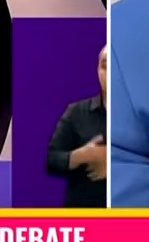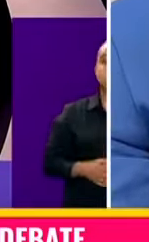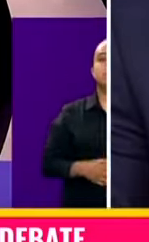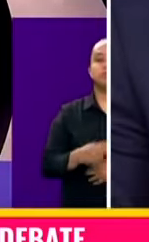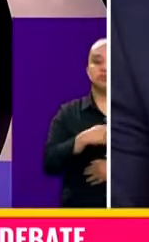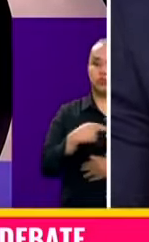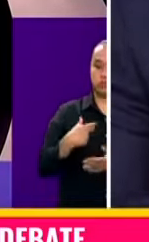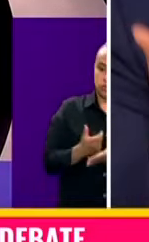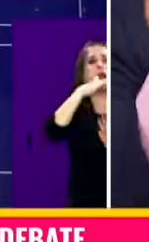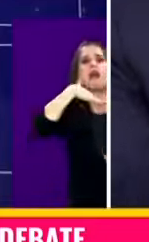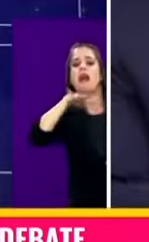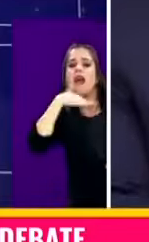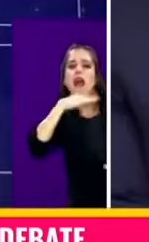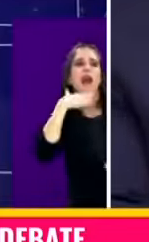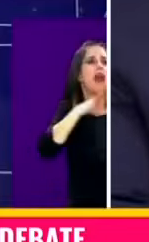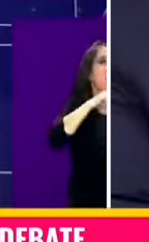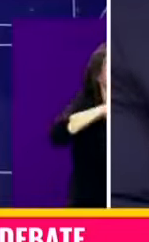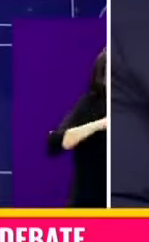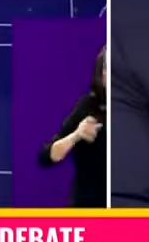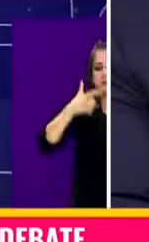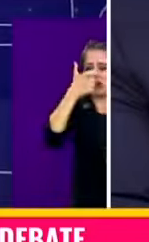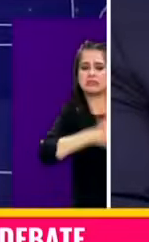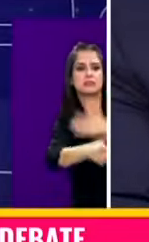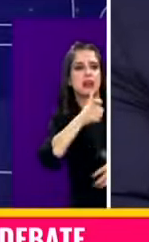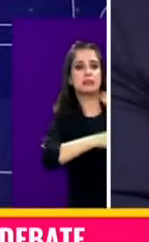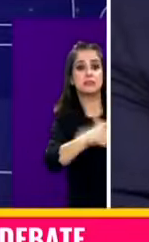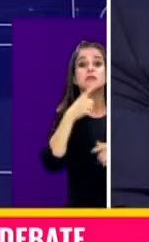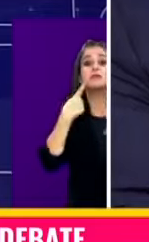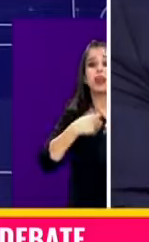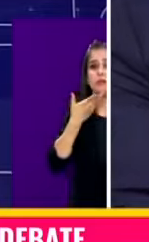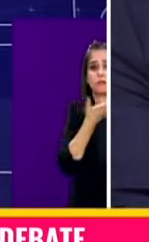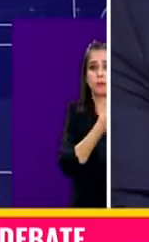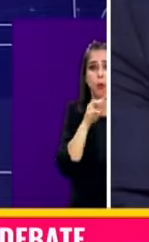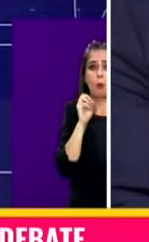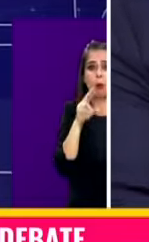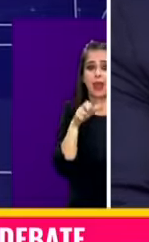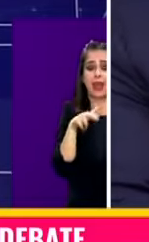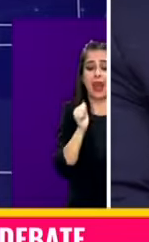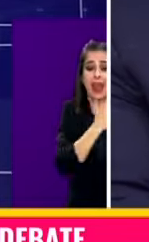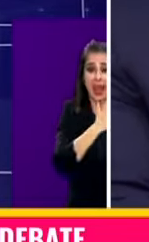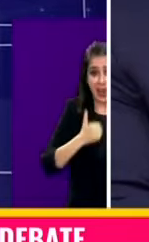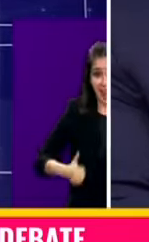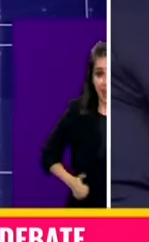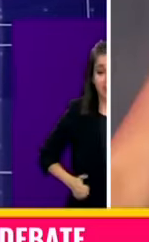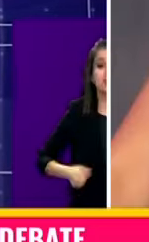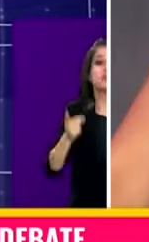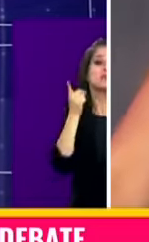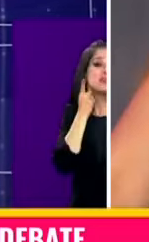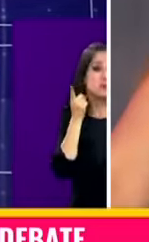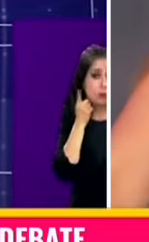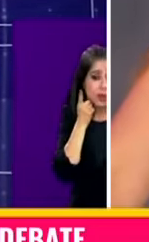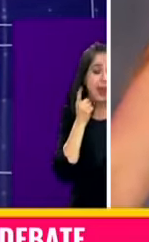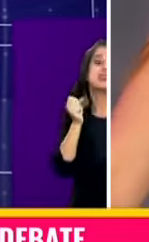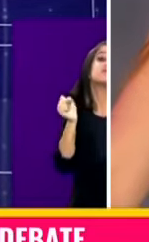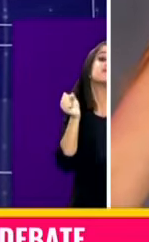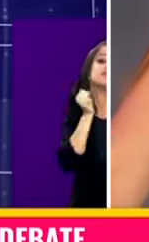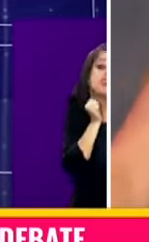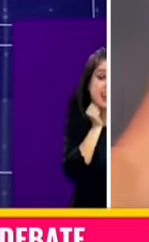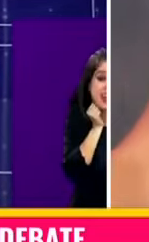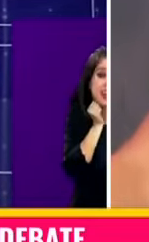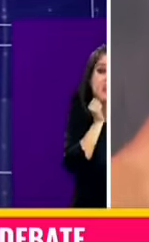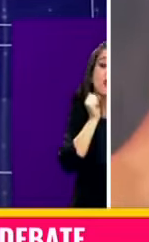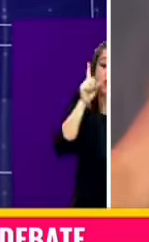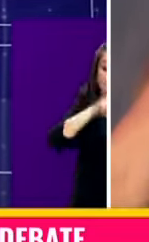gustaría tener en esta ciudad? O si tuvieron la oportunidad de ver los debates, ¿con qué se quedan? ¿Con qué reflexiones se quedan? Esa es una muy buena pregunta. Para mí el tema